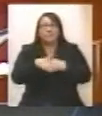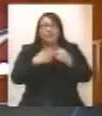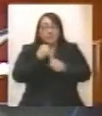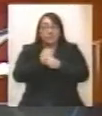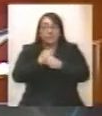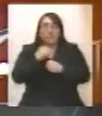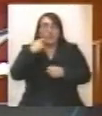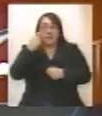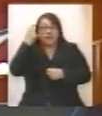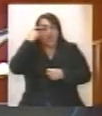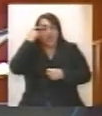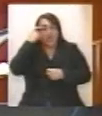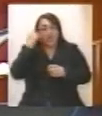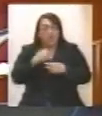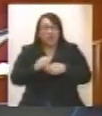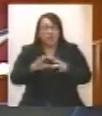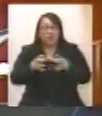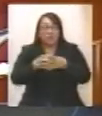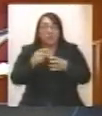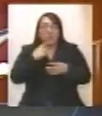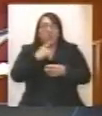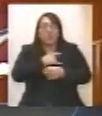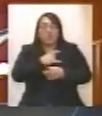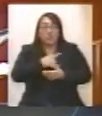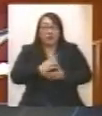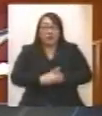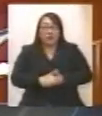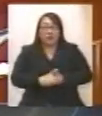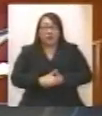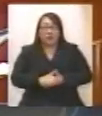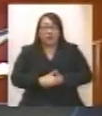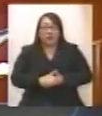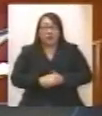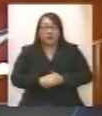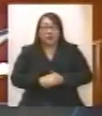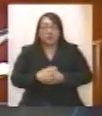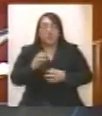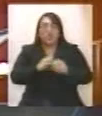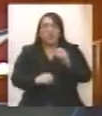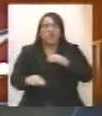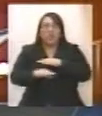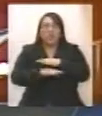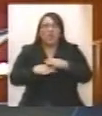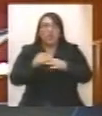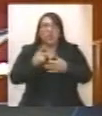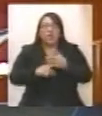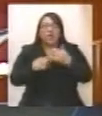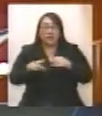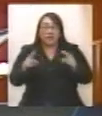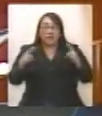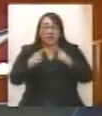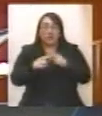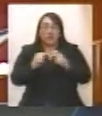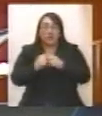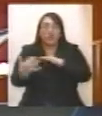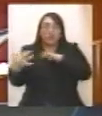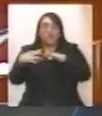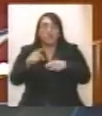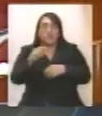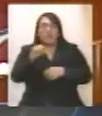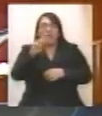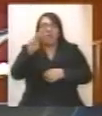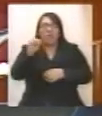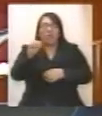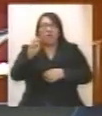operaciones de inteligencia en las universidades y en las organizaciones de base donde se ha detectado la presencia del